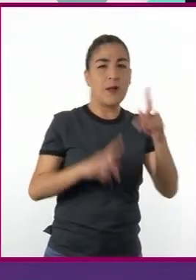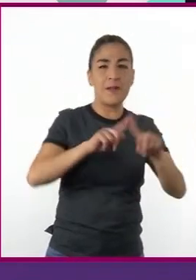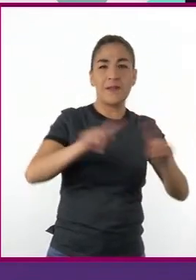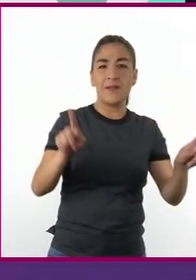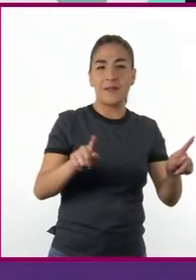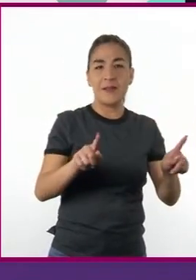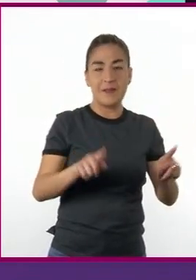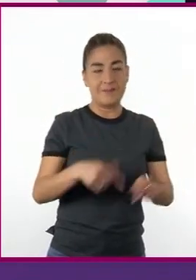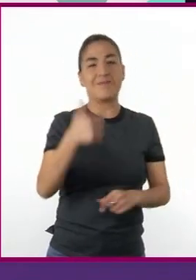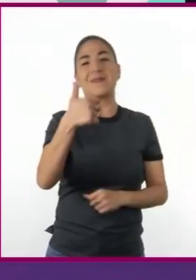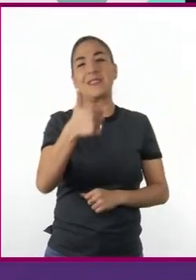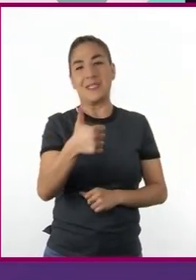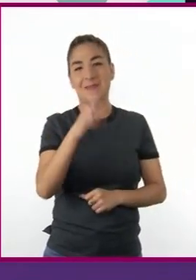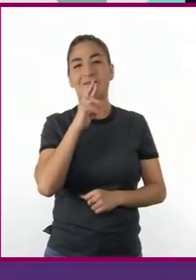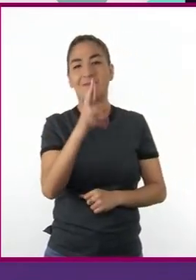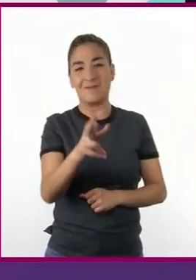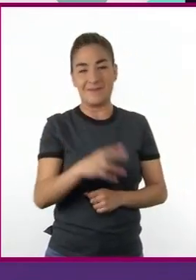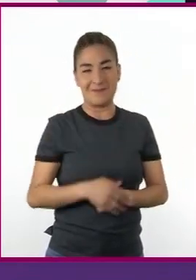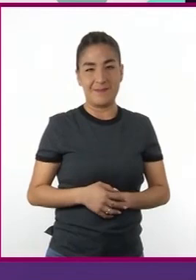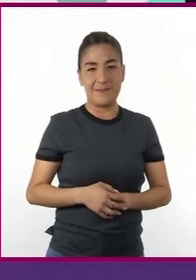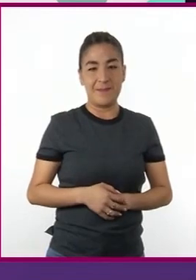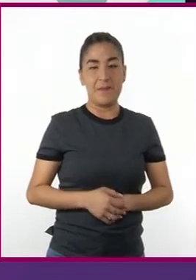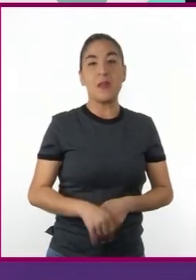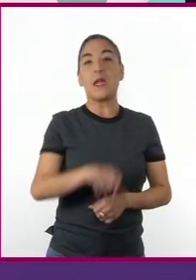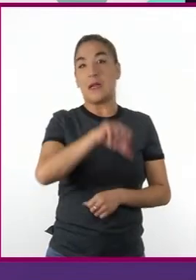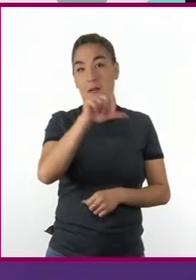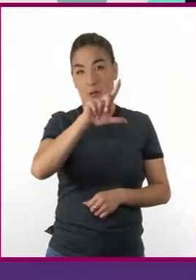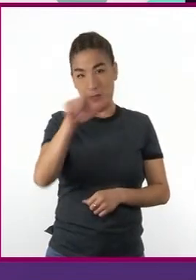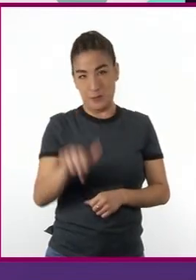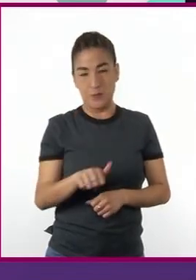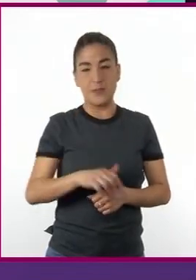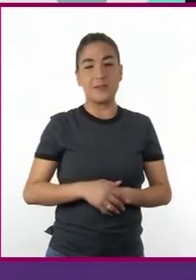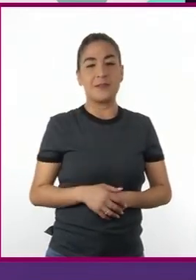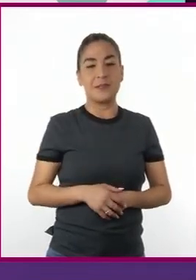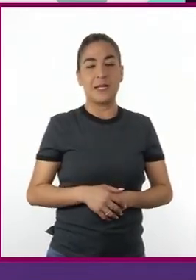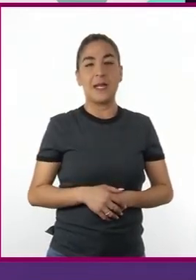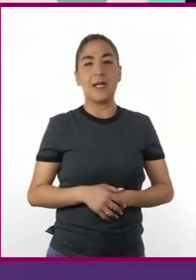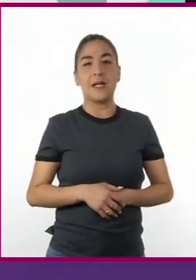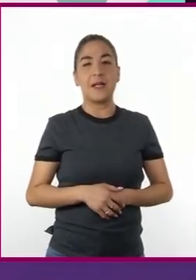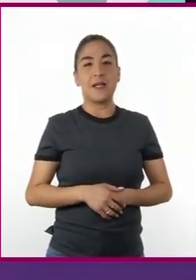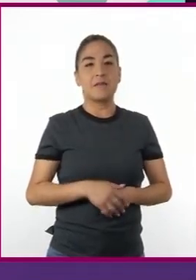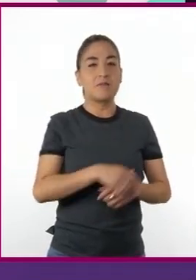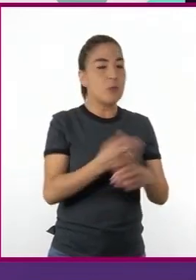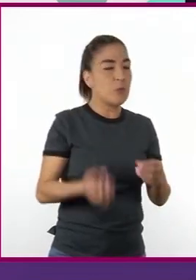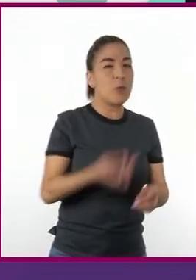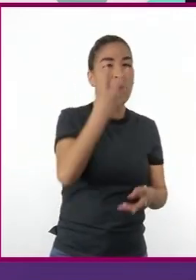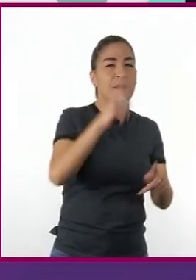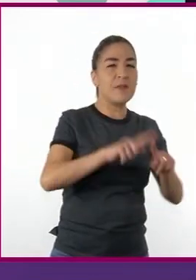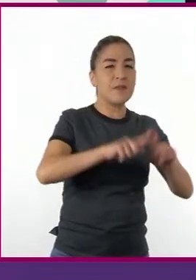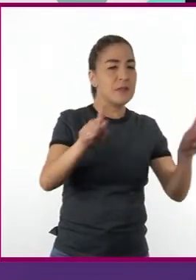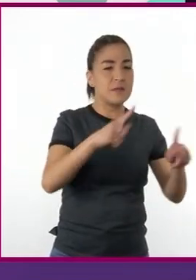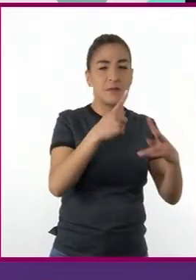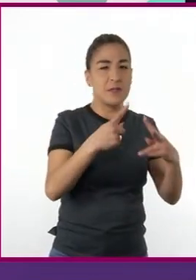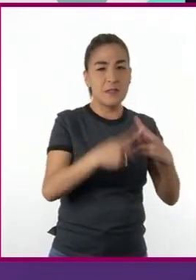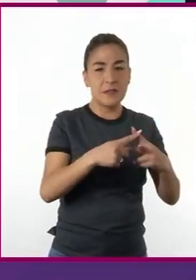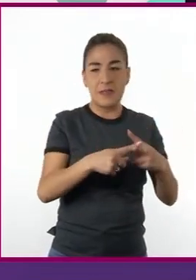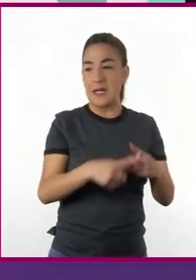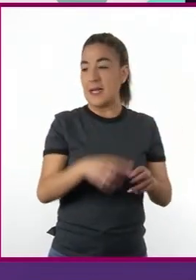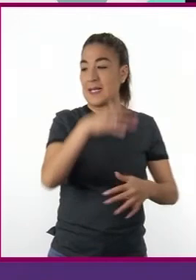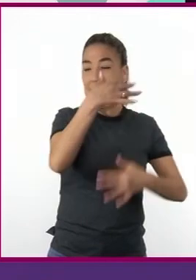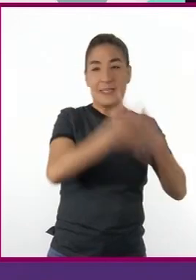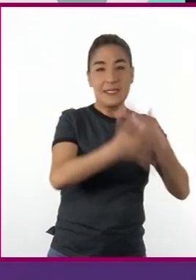resultado 6. Después, calculamos la diferencia entre el 15 y el 9